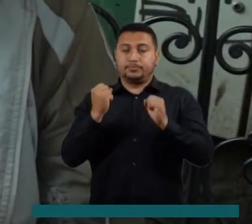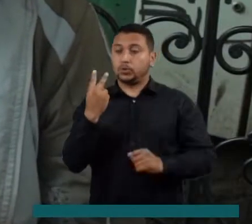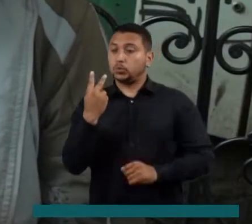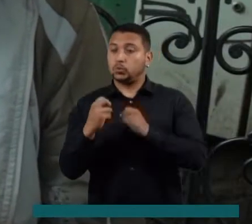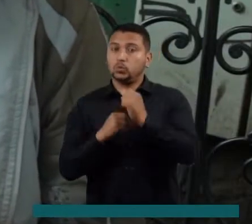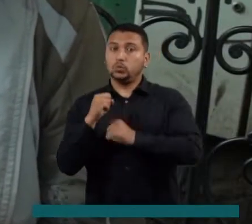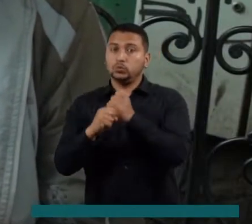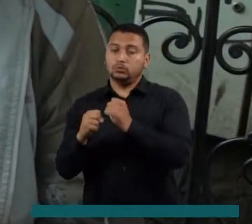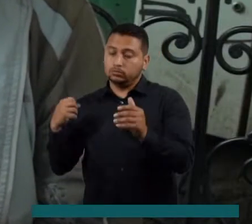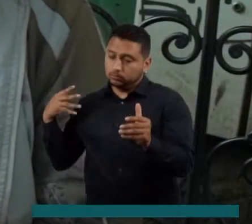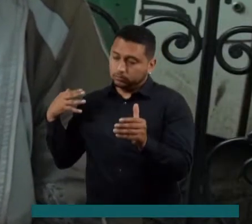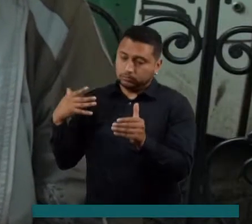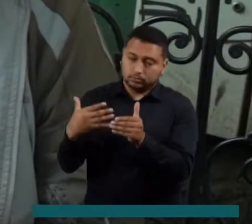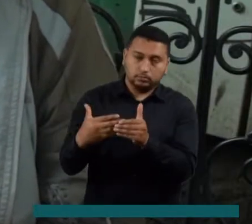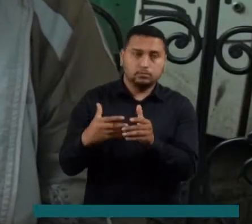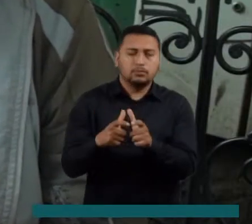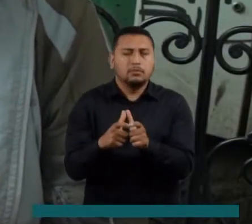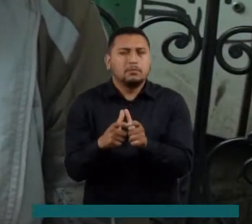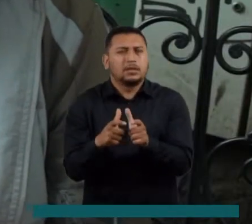acá